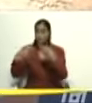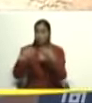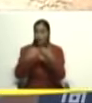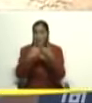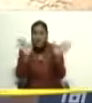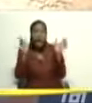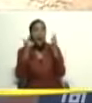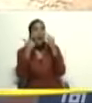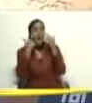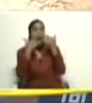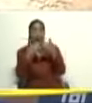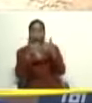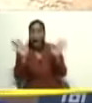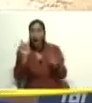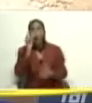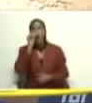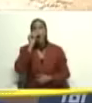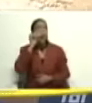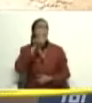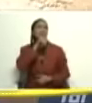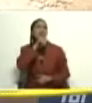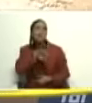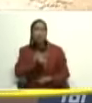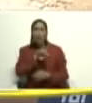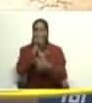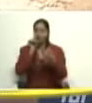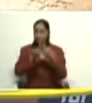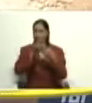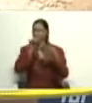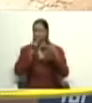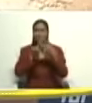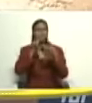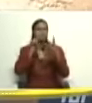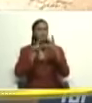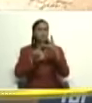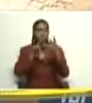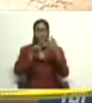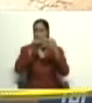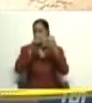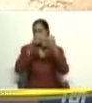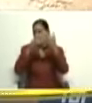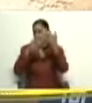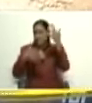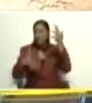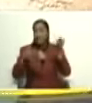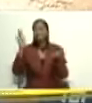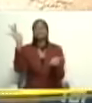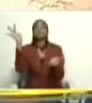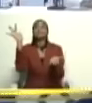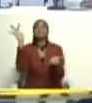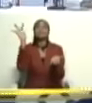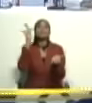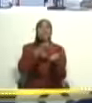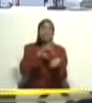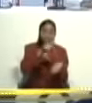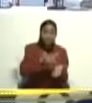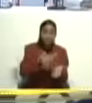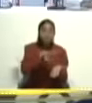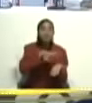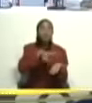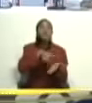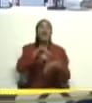España, Manuel Gual, José Leonardo Chirino, Josefa Joaquina Sánchez, y luego con Miranda,